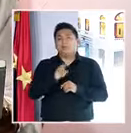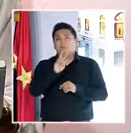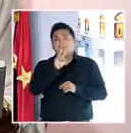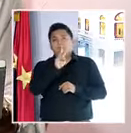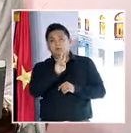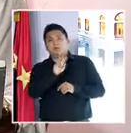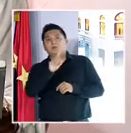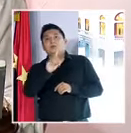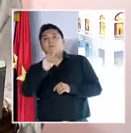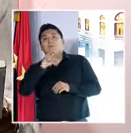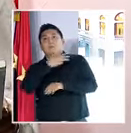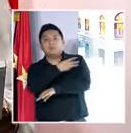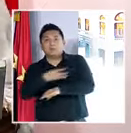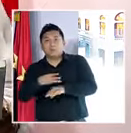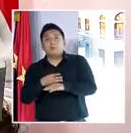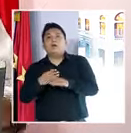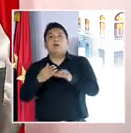de pesos a más de